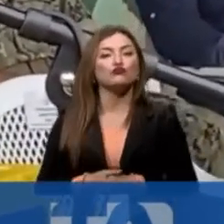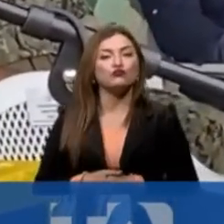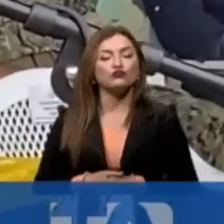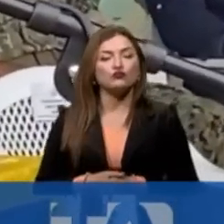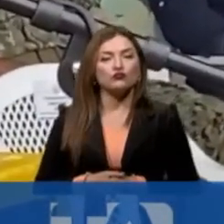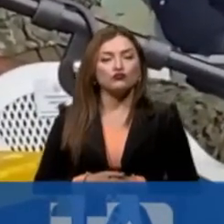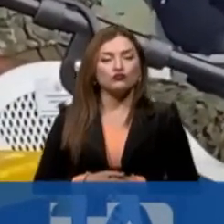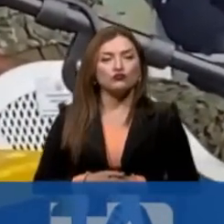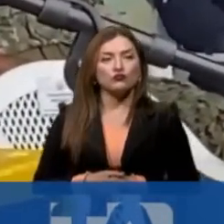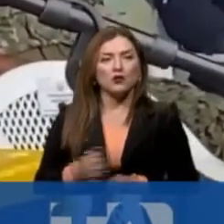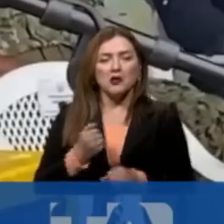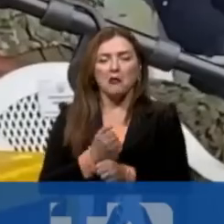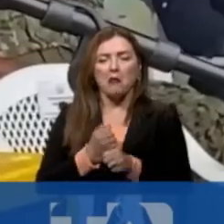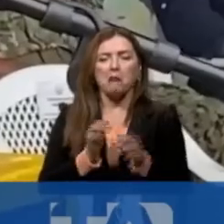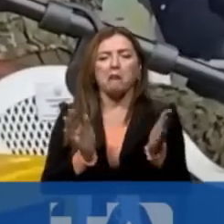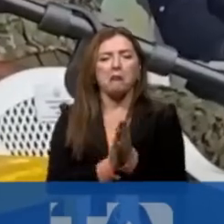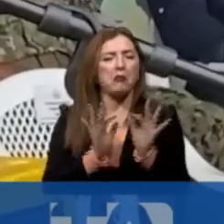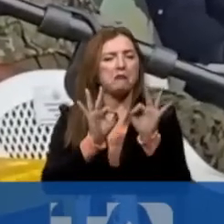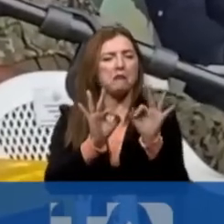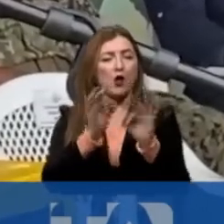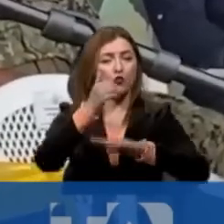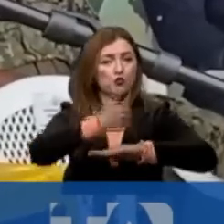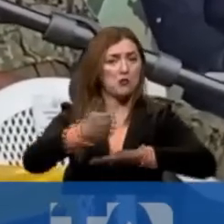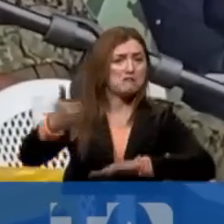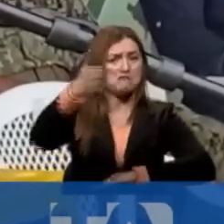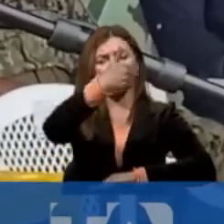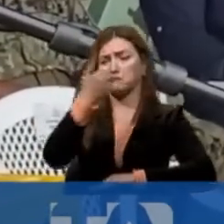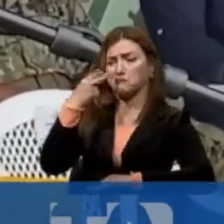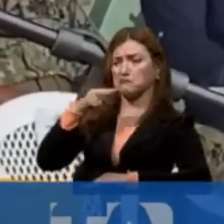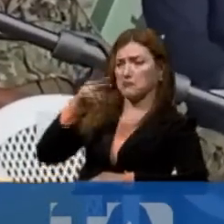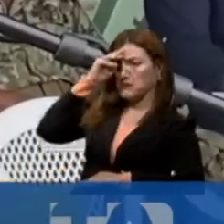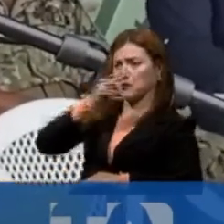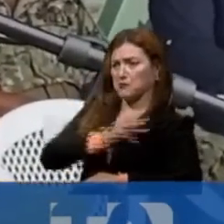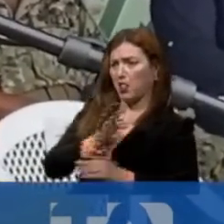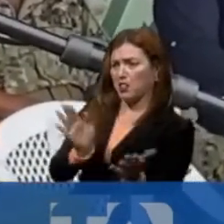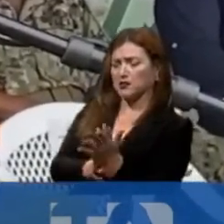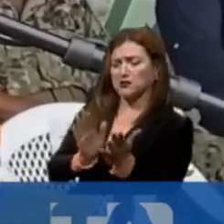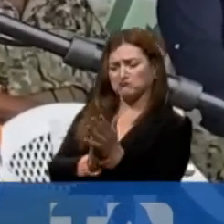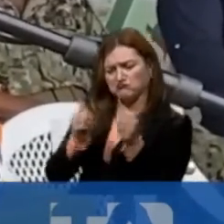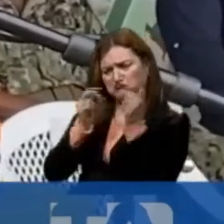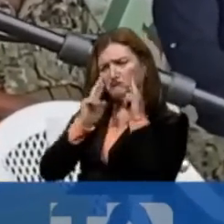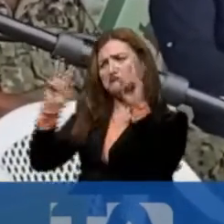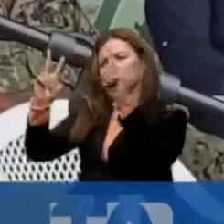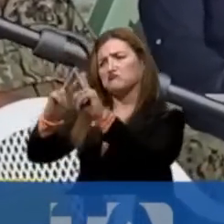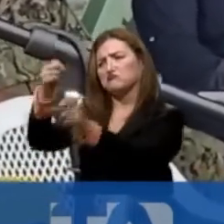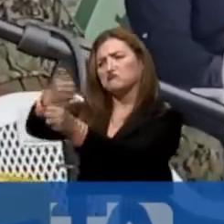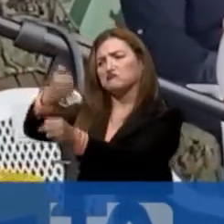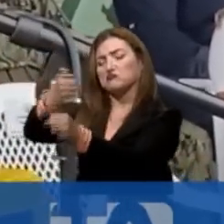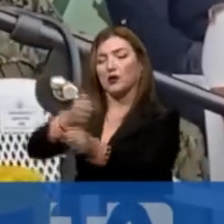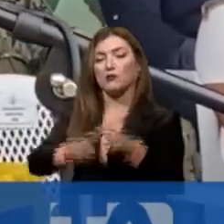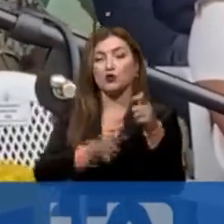el aprecio y reconocimiento de las autoridades, pero de manera especial del